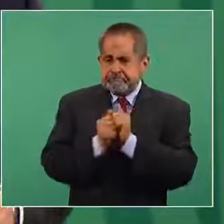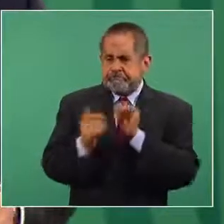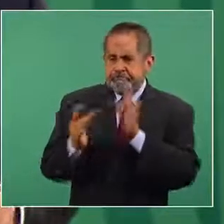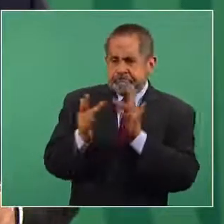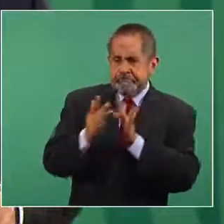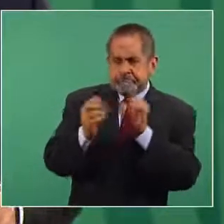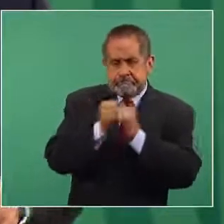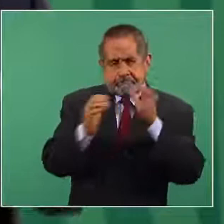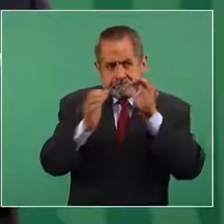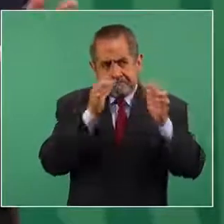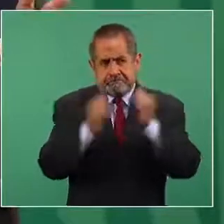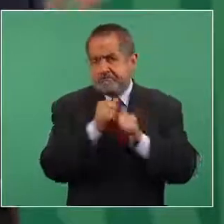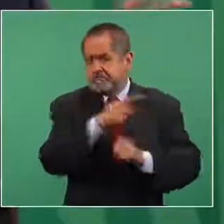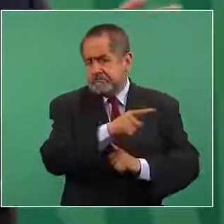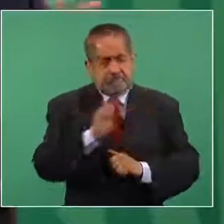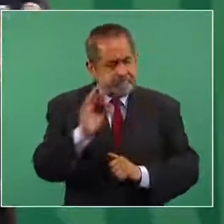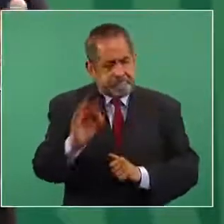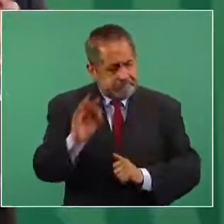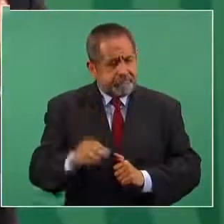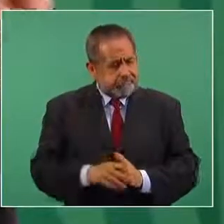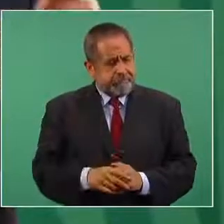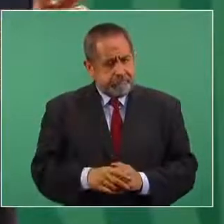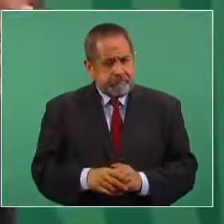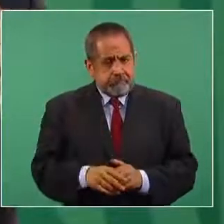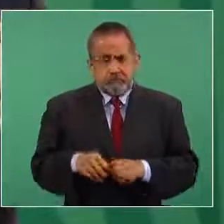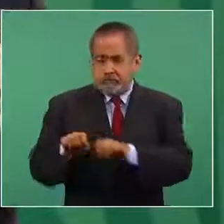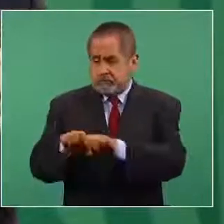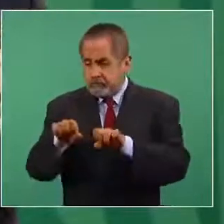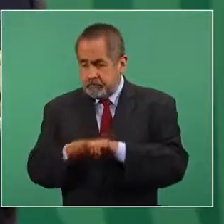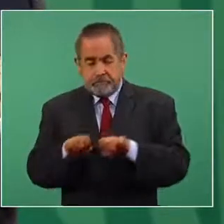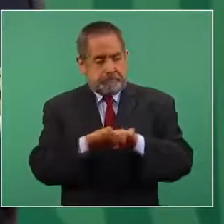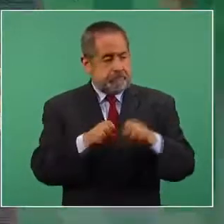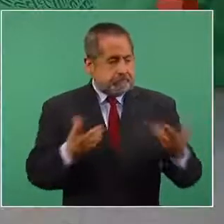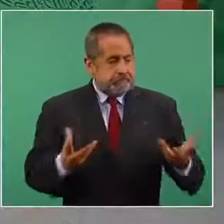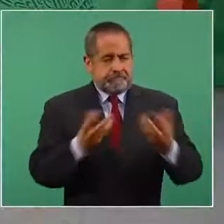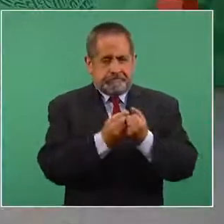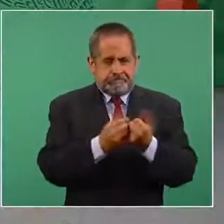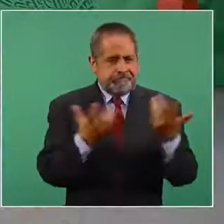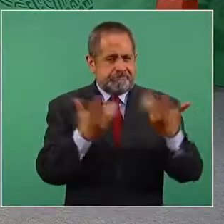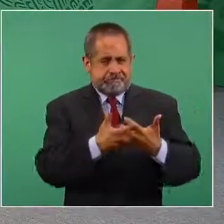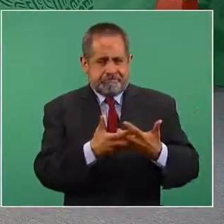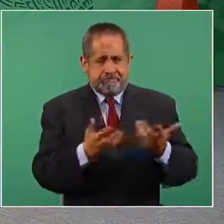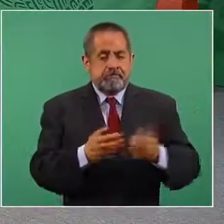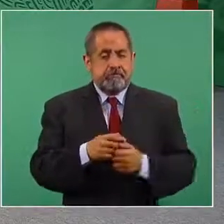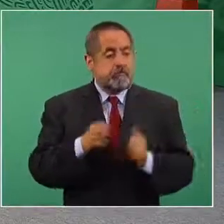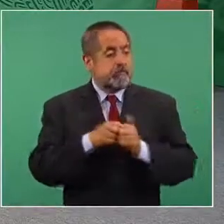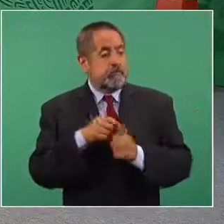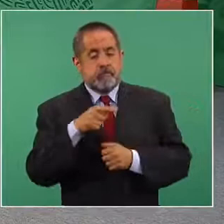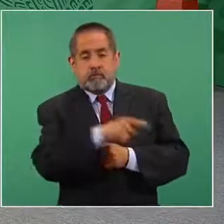comunicación y trabajando. Los equipos estaban con él,